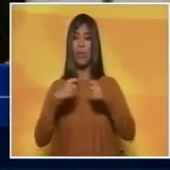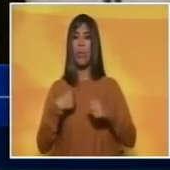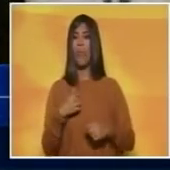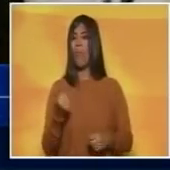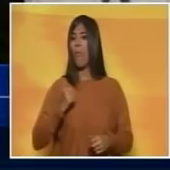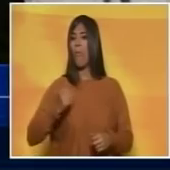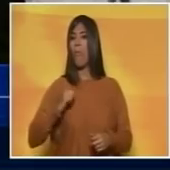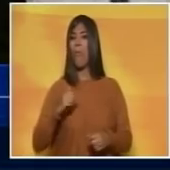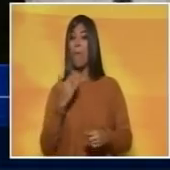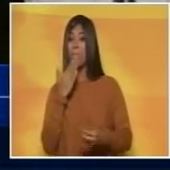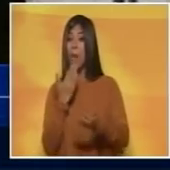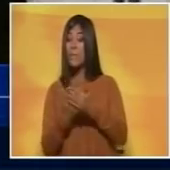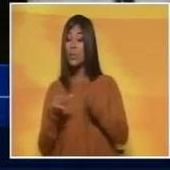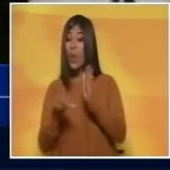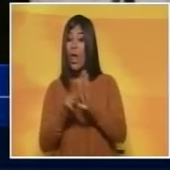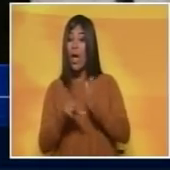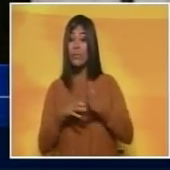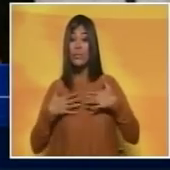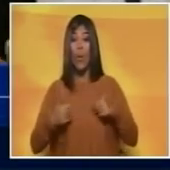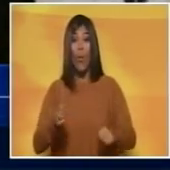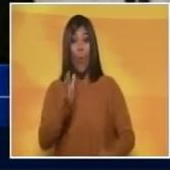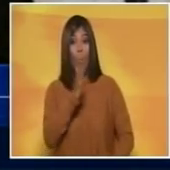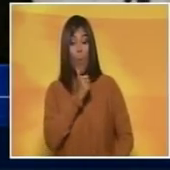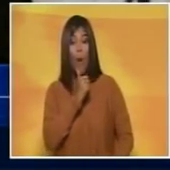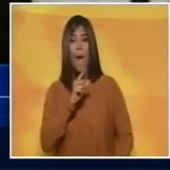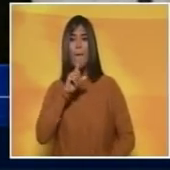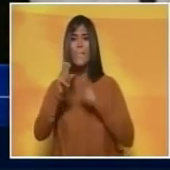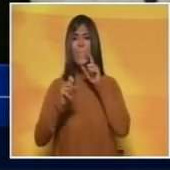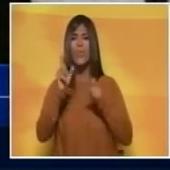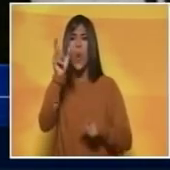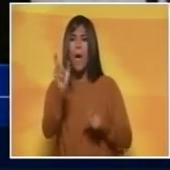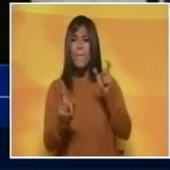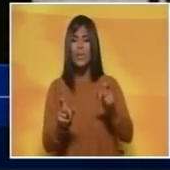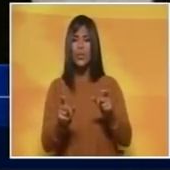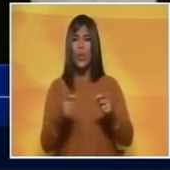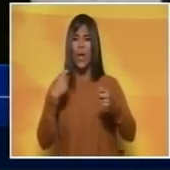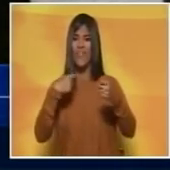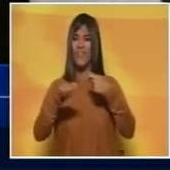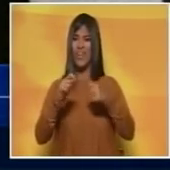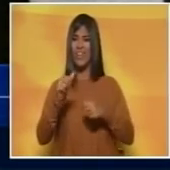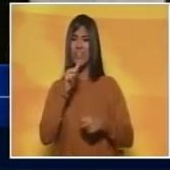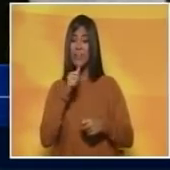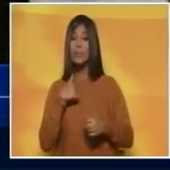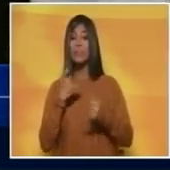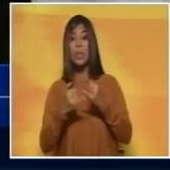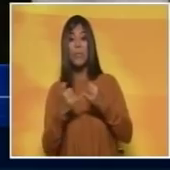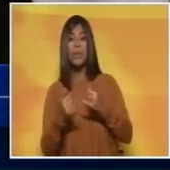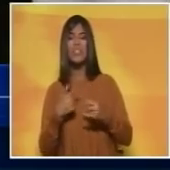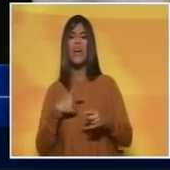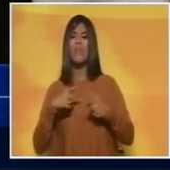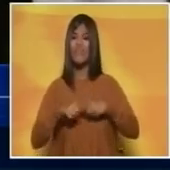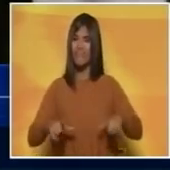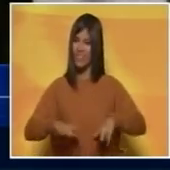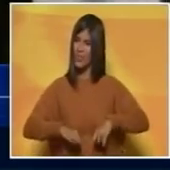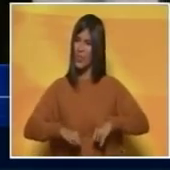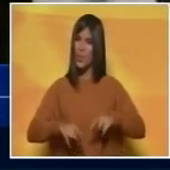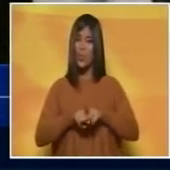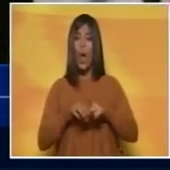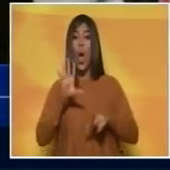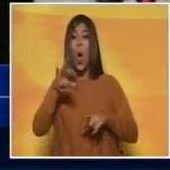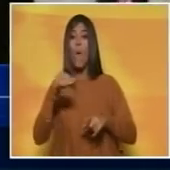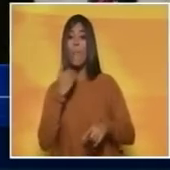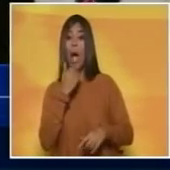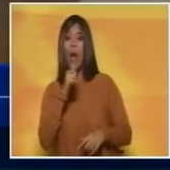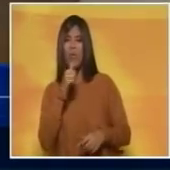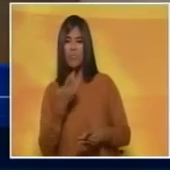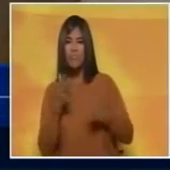de permisología y de manera ilegal, consultamos la opinión de un licorero y su recomendación a la hora de comprar cualquier